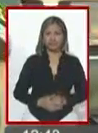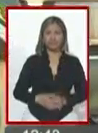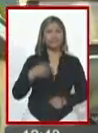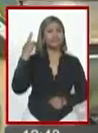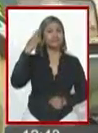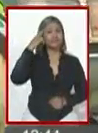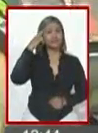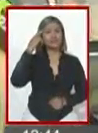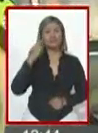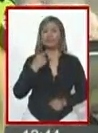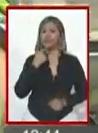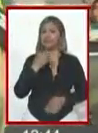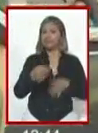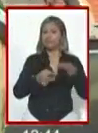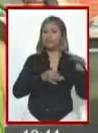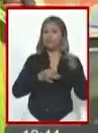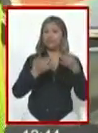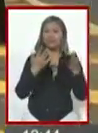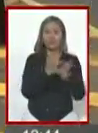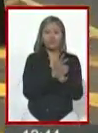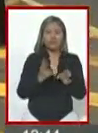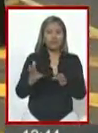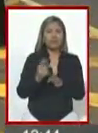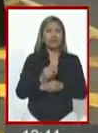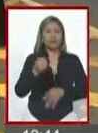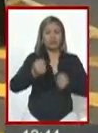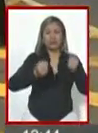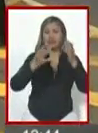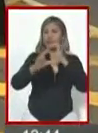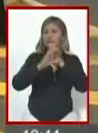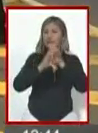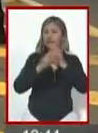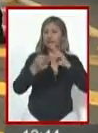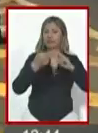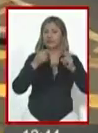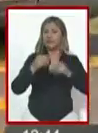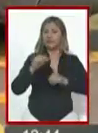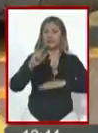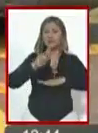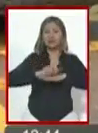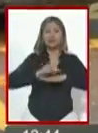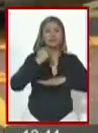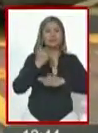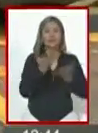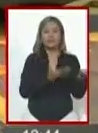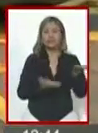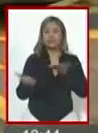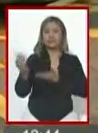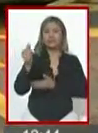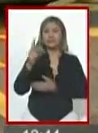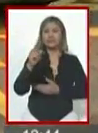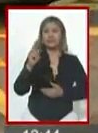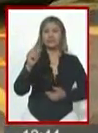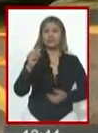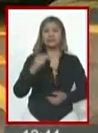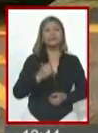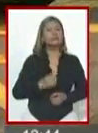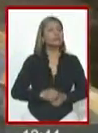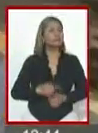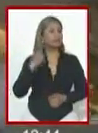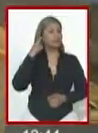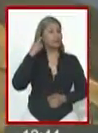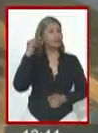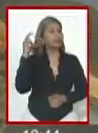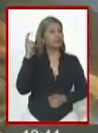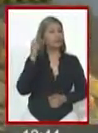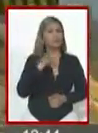Es por esa situación, indica que ha invadido vía. El conductor de este camión con placa del Paraguay indicó que se trasladaba a la aduana del norte cuando escuchó el